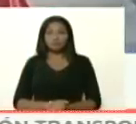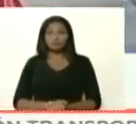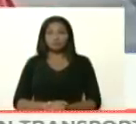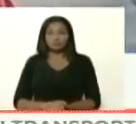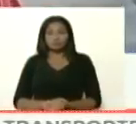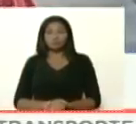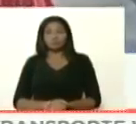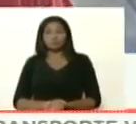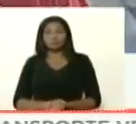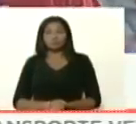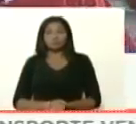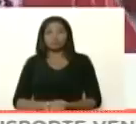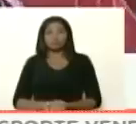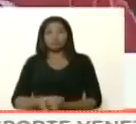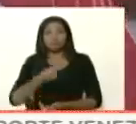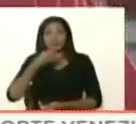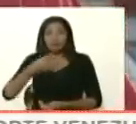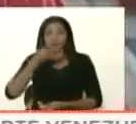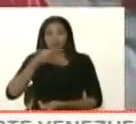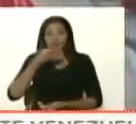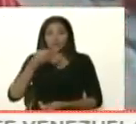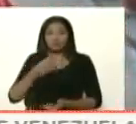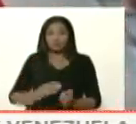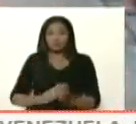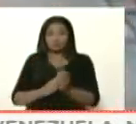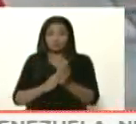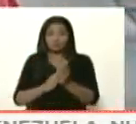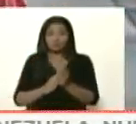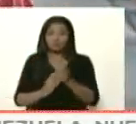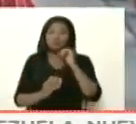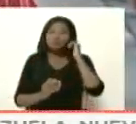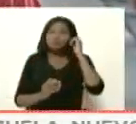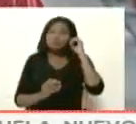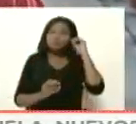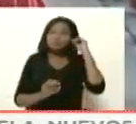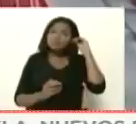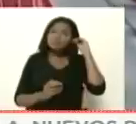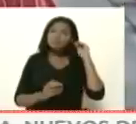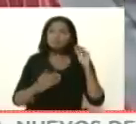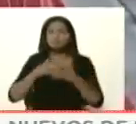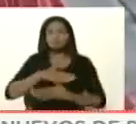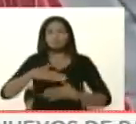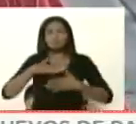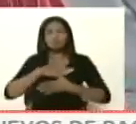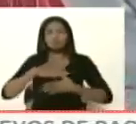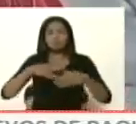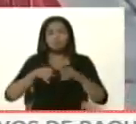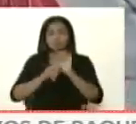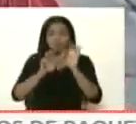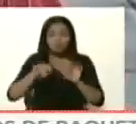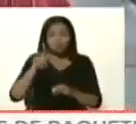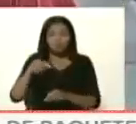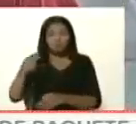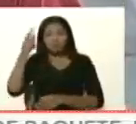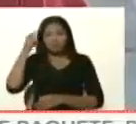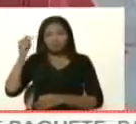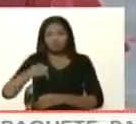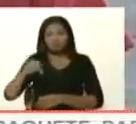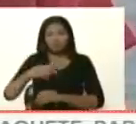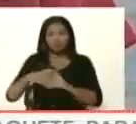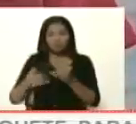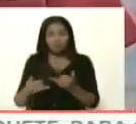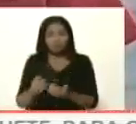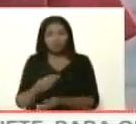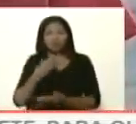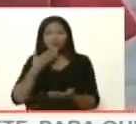Muy buenas tardes, mi comandante en jefe. Desde el CICSA nos sentimos muy complacidos y muy comprometidos en el día de hoy. Gracias a la